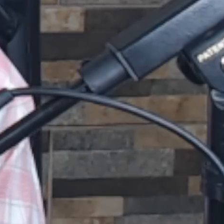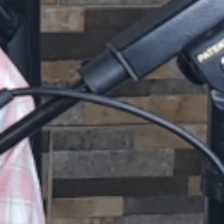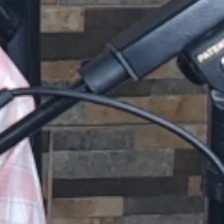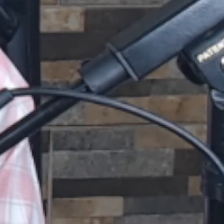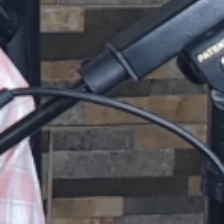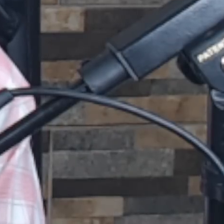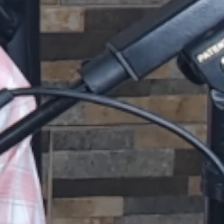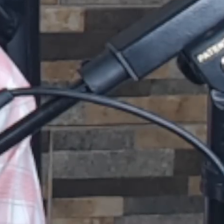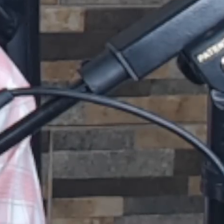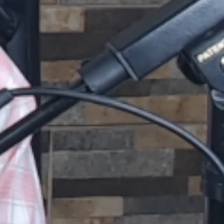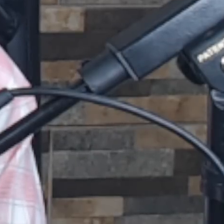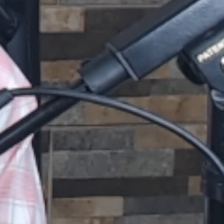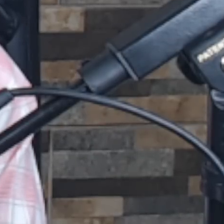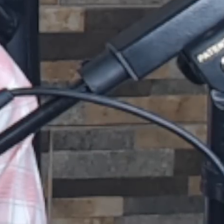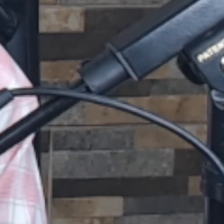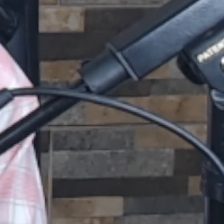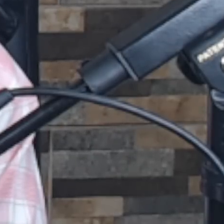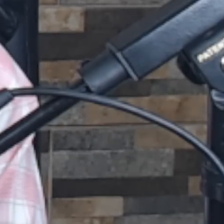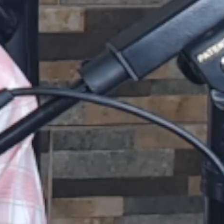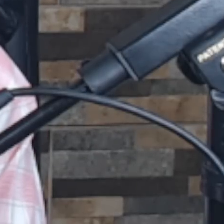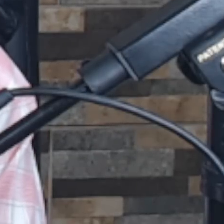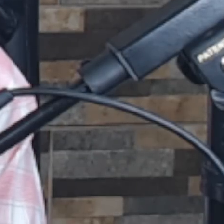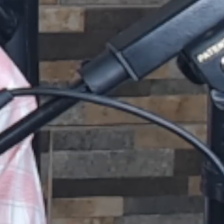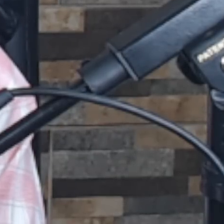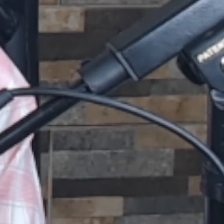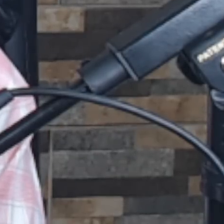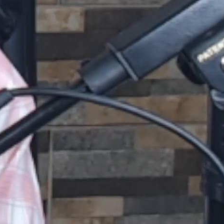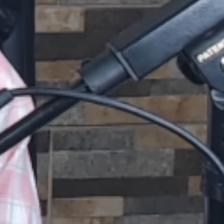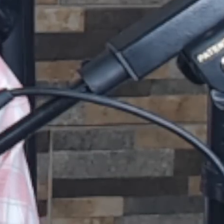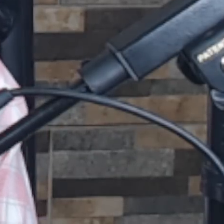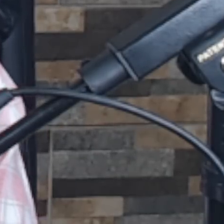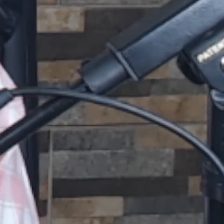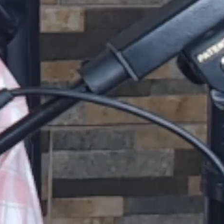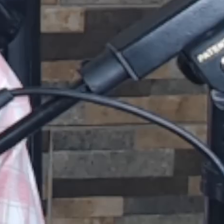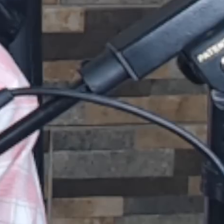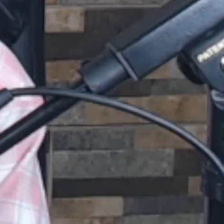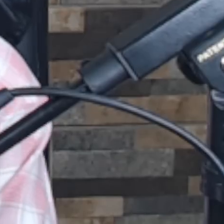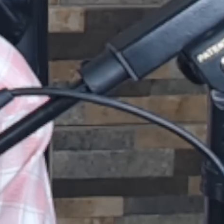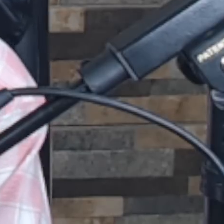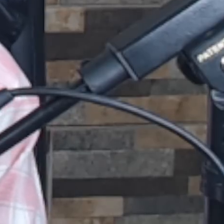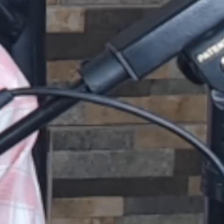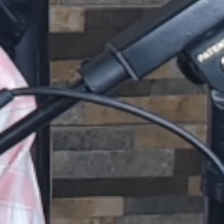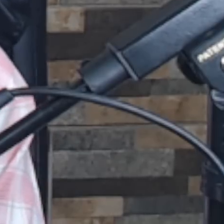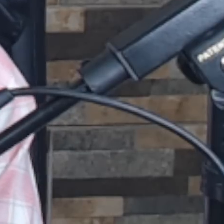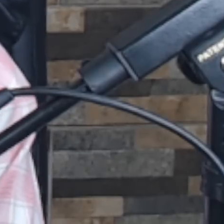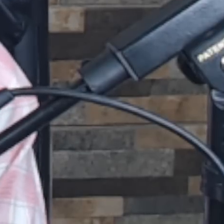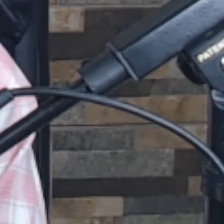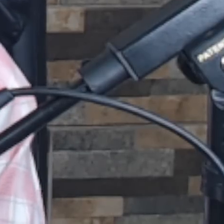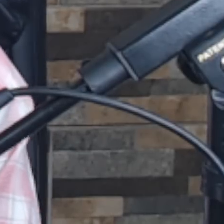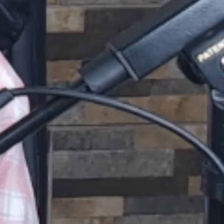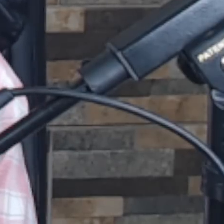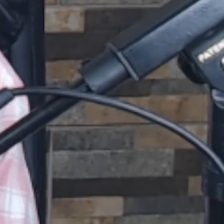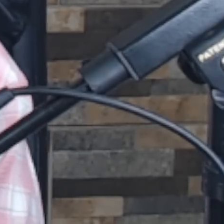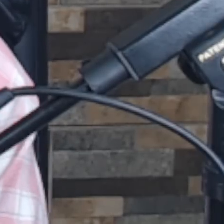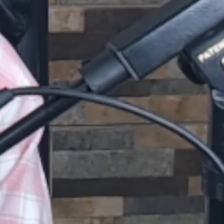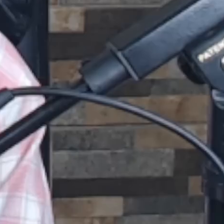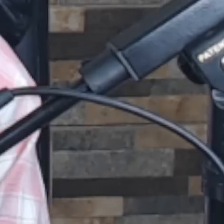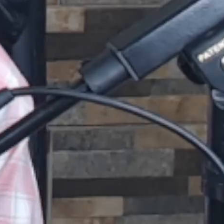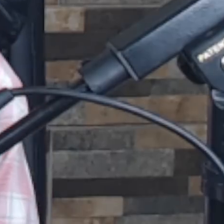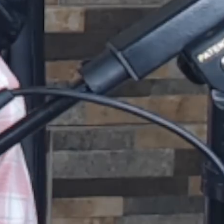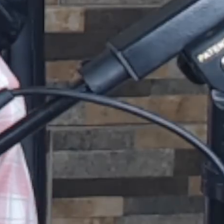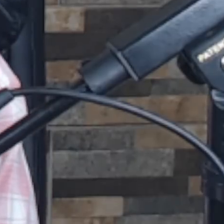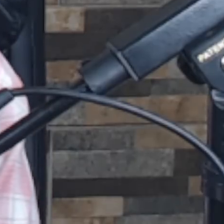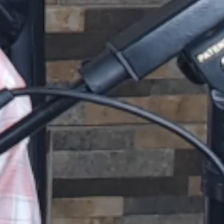Palenque, que se puede ir y dejar todo ya lo que se construyó. Pues es muy